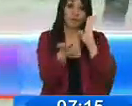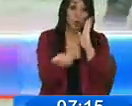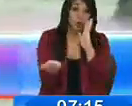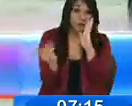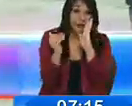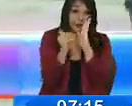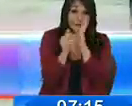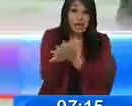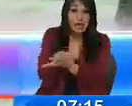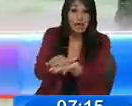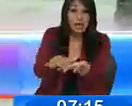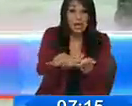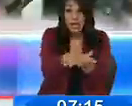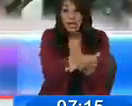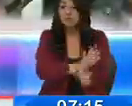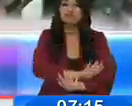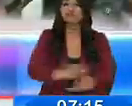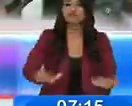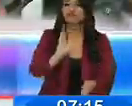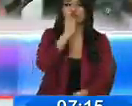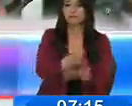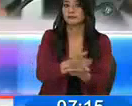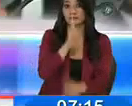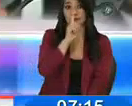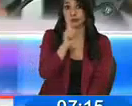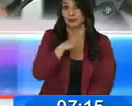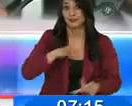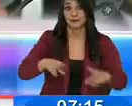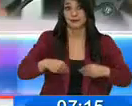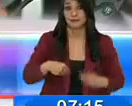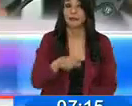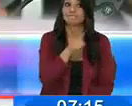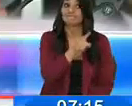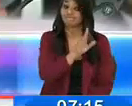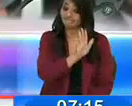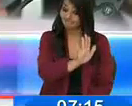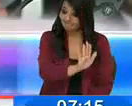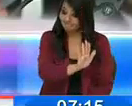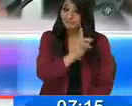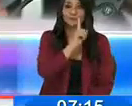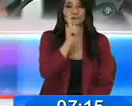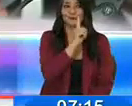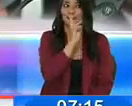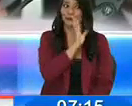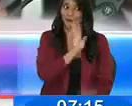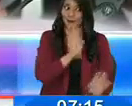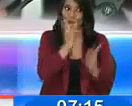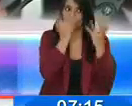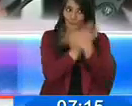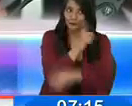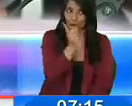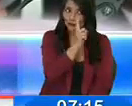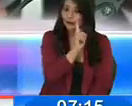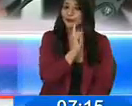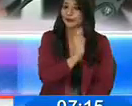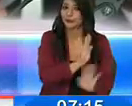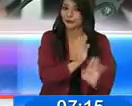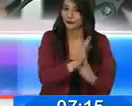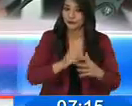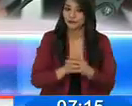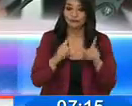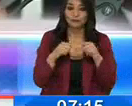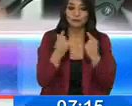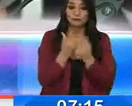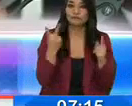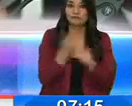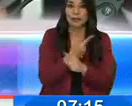repitan nuevas asonadas. Que no se equivoquen los violentos, que no confundan los grupos criminales asociados